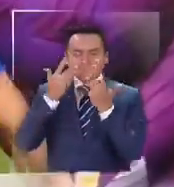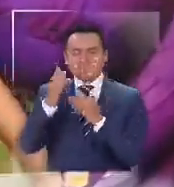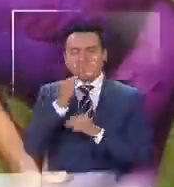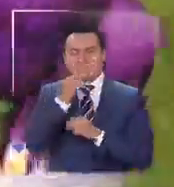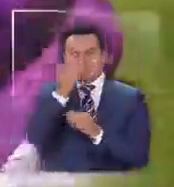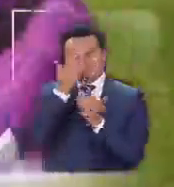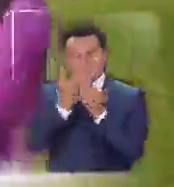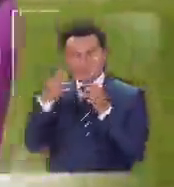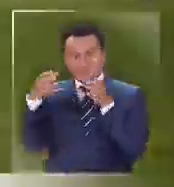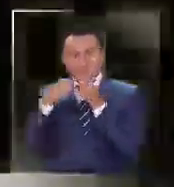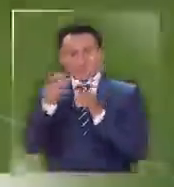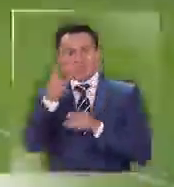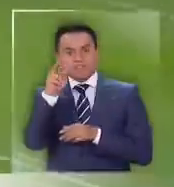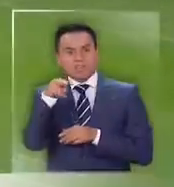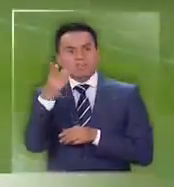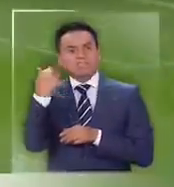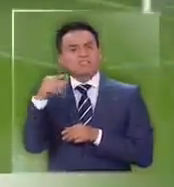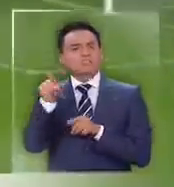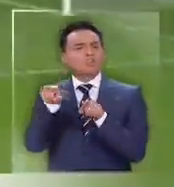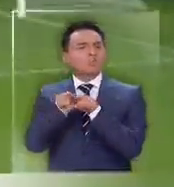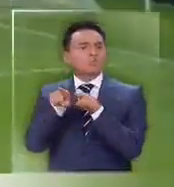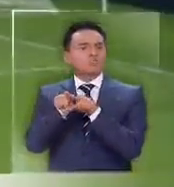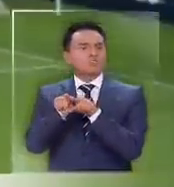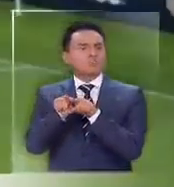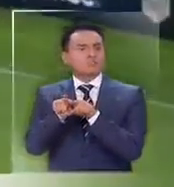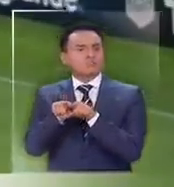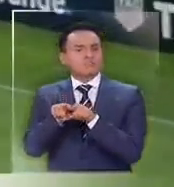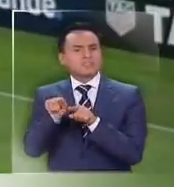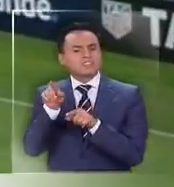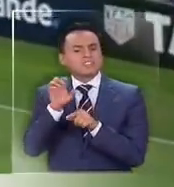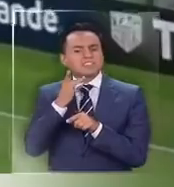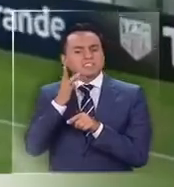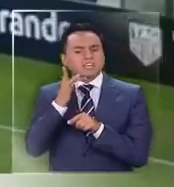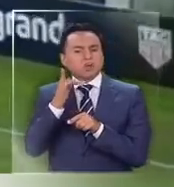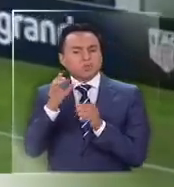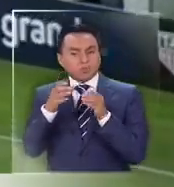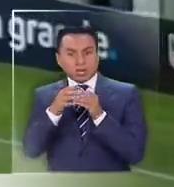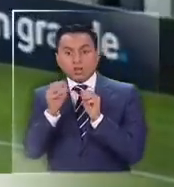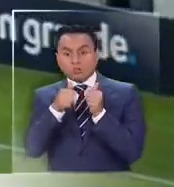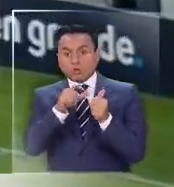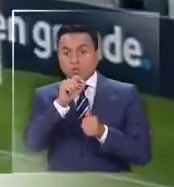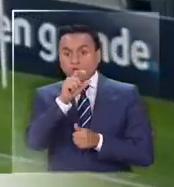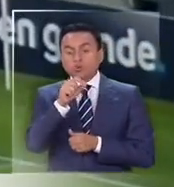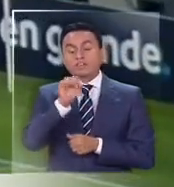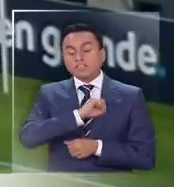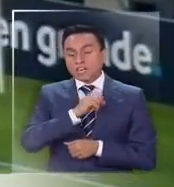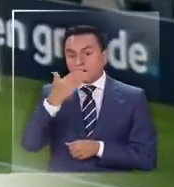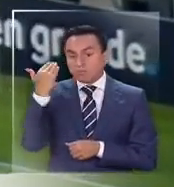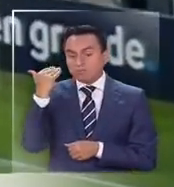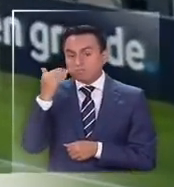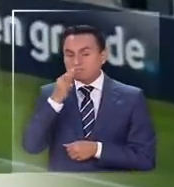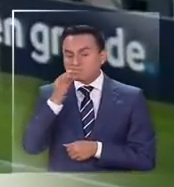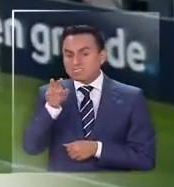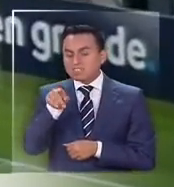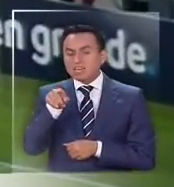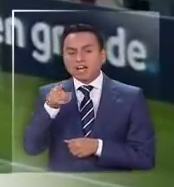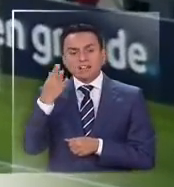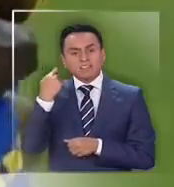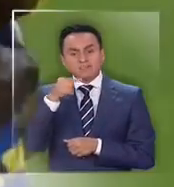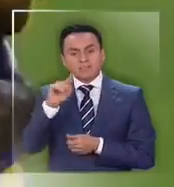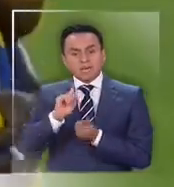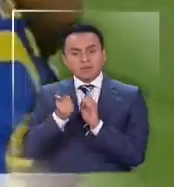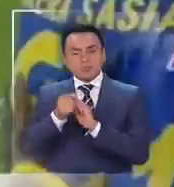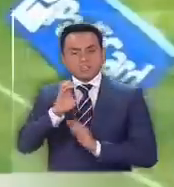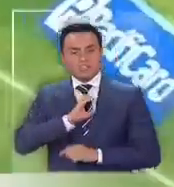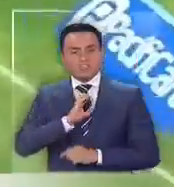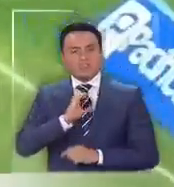Enfrente estará el Delfín, cuadro que fue denominado como la cenicienta del grupo, pero que ya le ganó a Colo-Colo en Santiago. Un equipo que hace algunas semanas cambió de